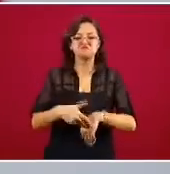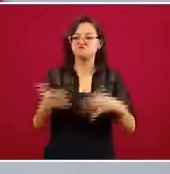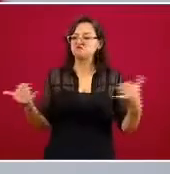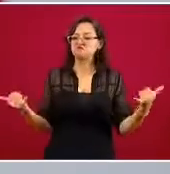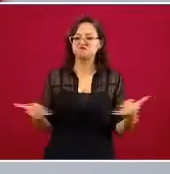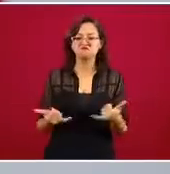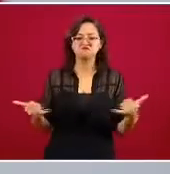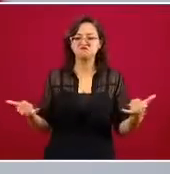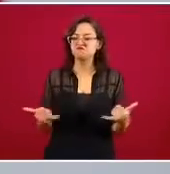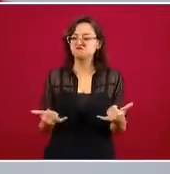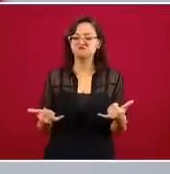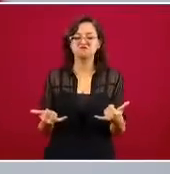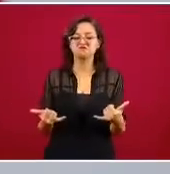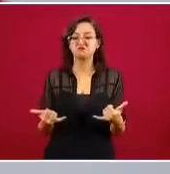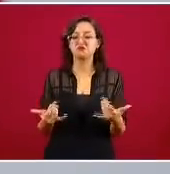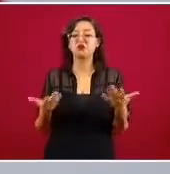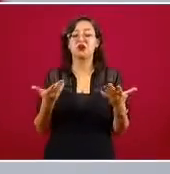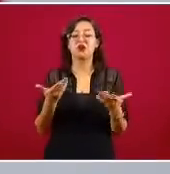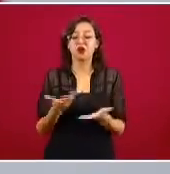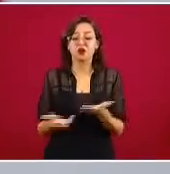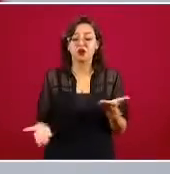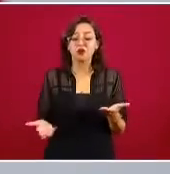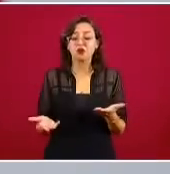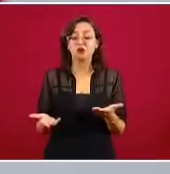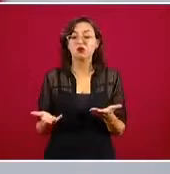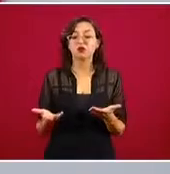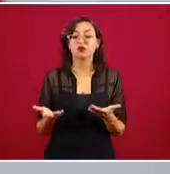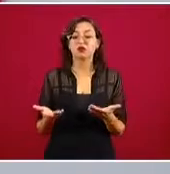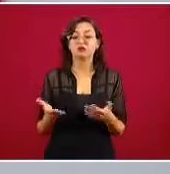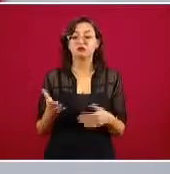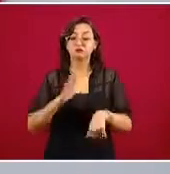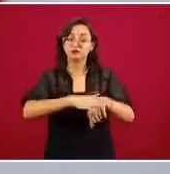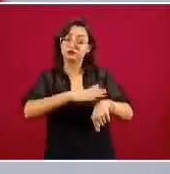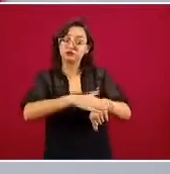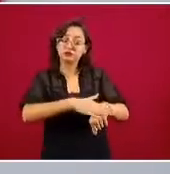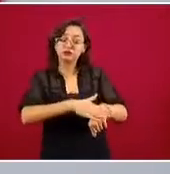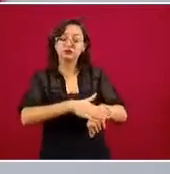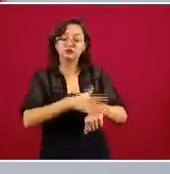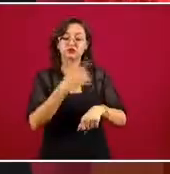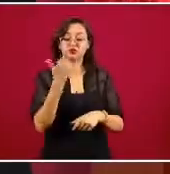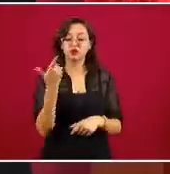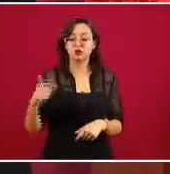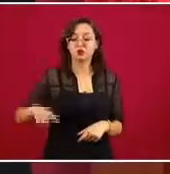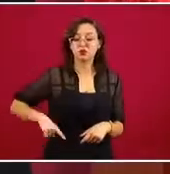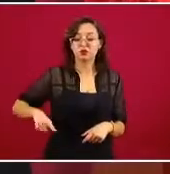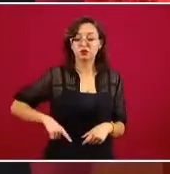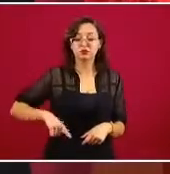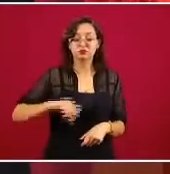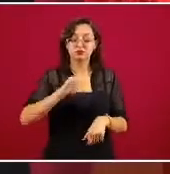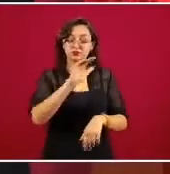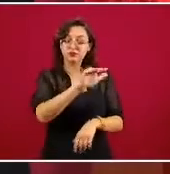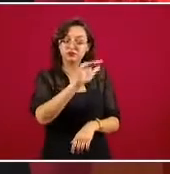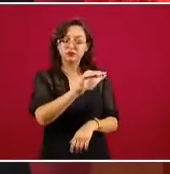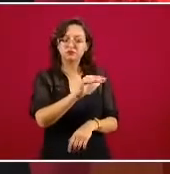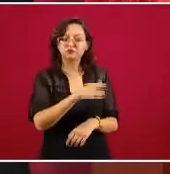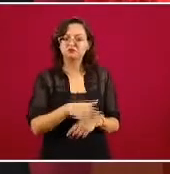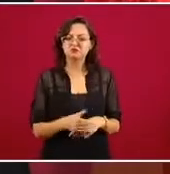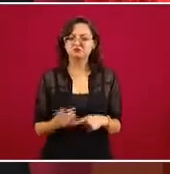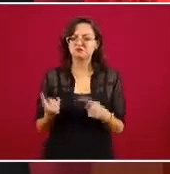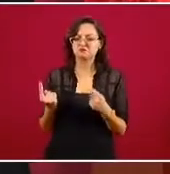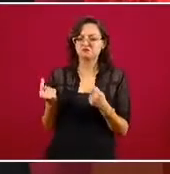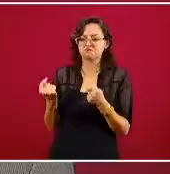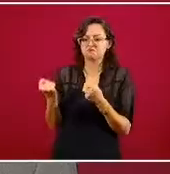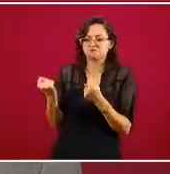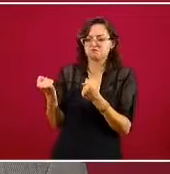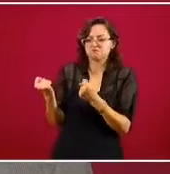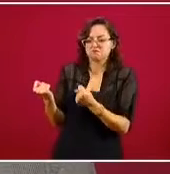medidas en forma inicial, sino que ante un apercibimiento por parte de la autoridad laboral se negaron